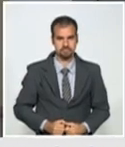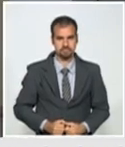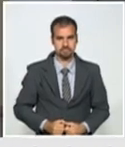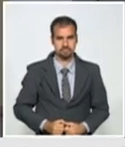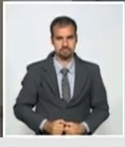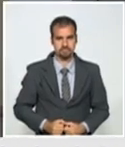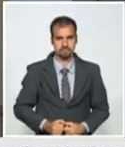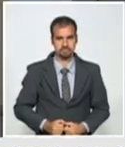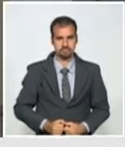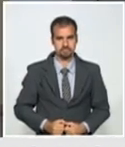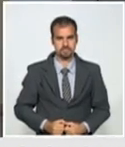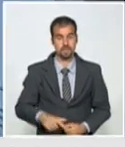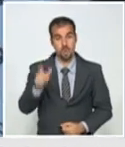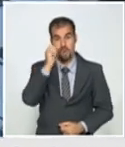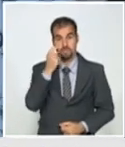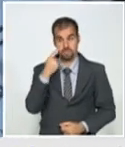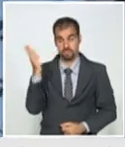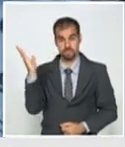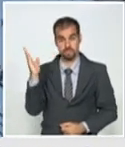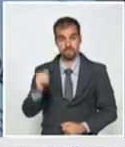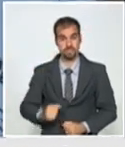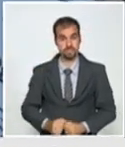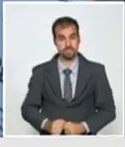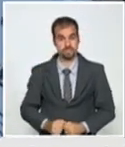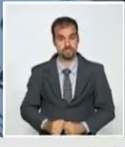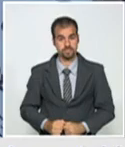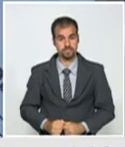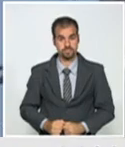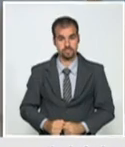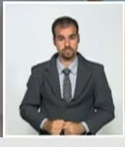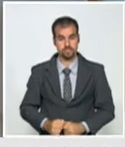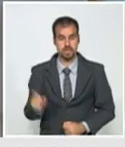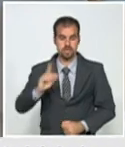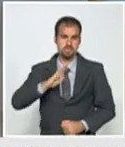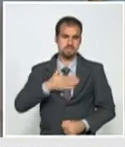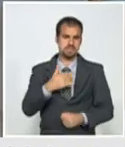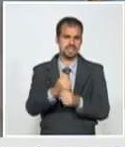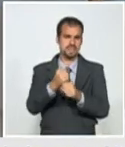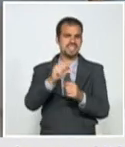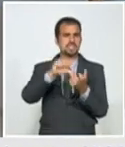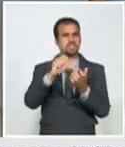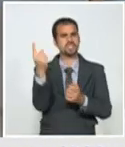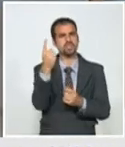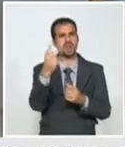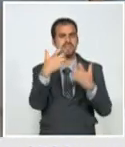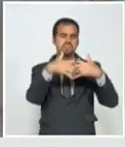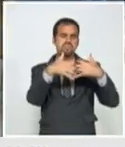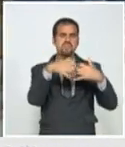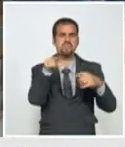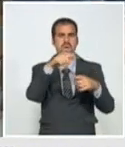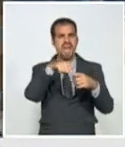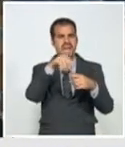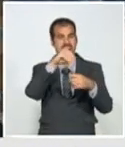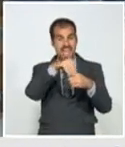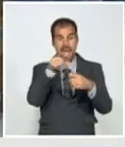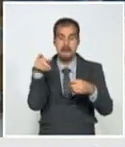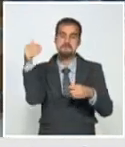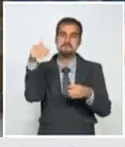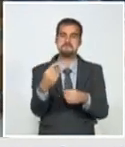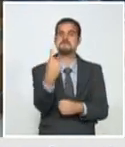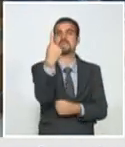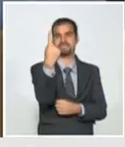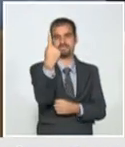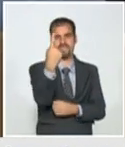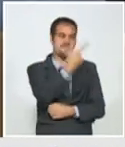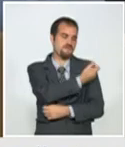Jorge Luis es el primer voluntario del Centro Nacional de Biopreparados que participa en el ensayo de intervención para evaluar